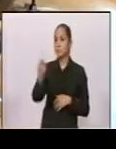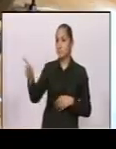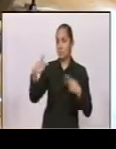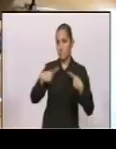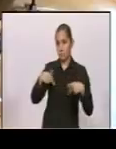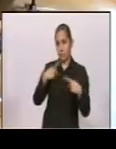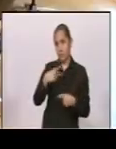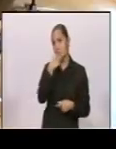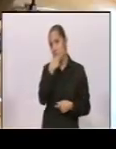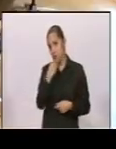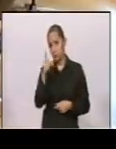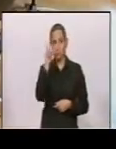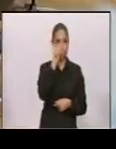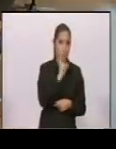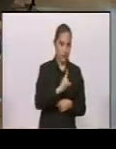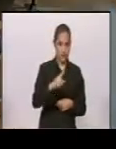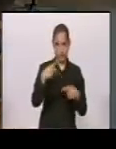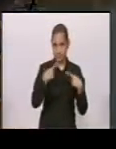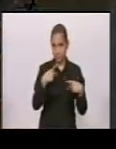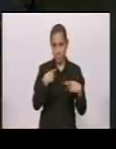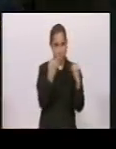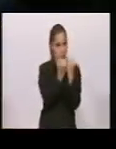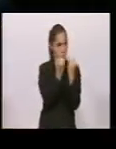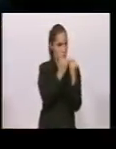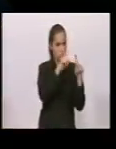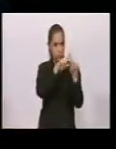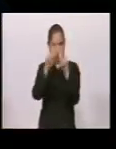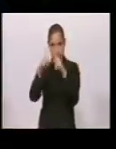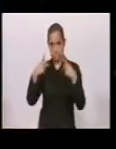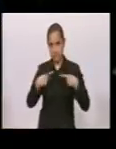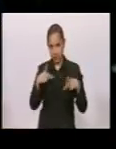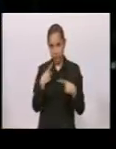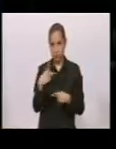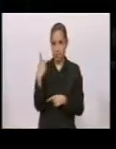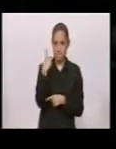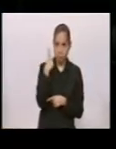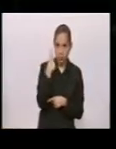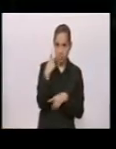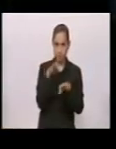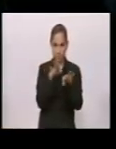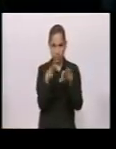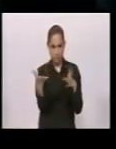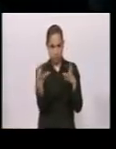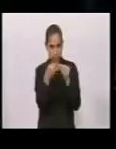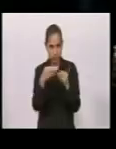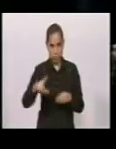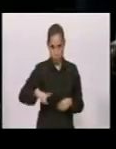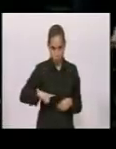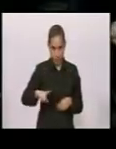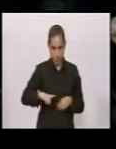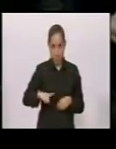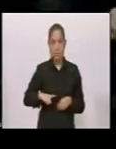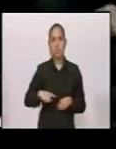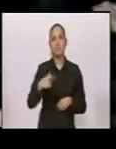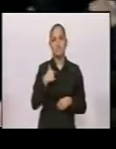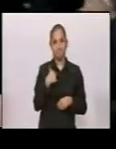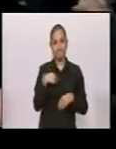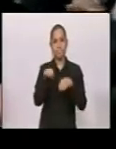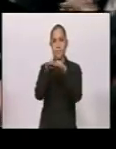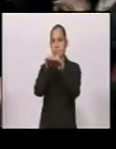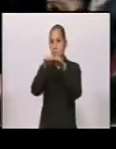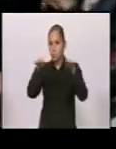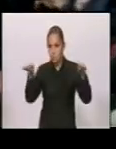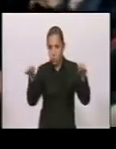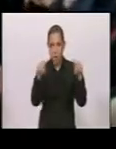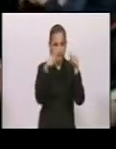los actores políticos, tuvieron a su alcance, en igualdad de circunstancias, recursos